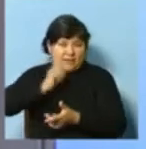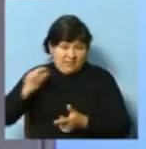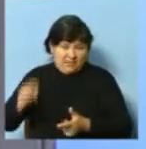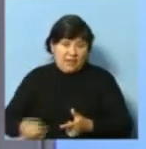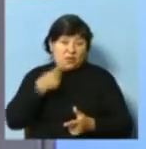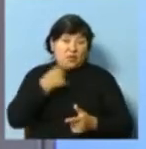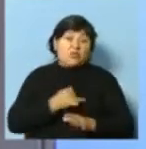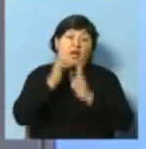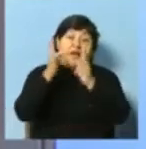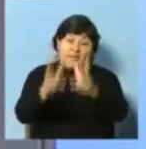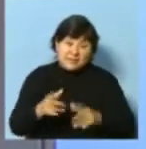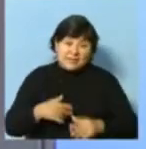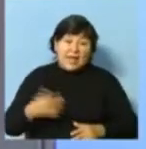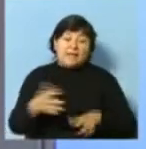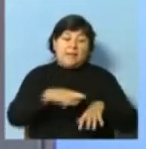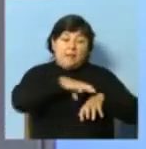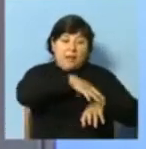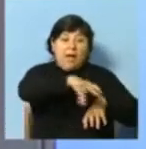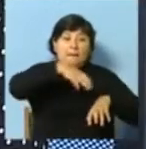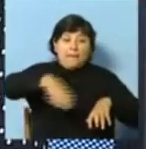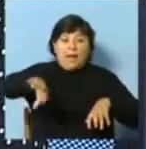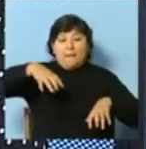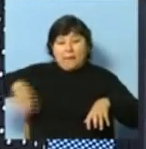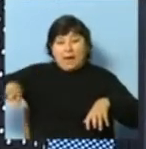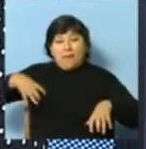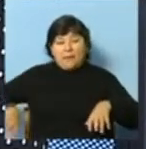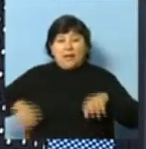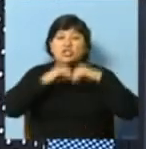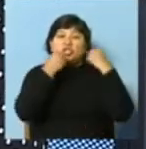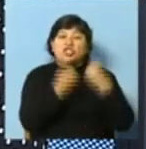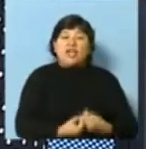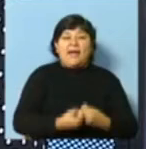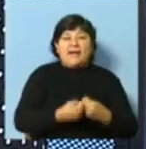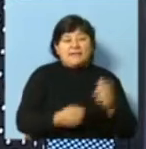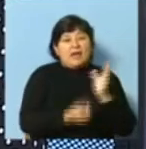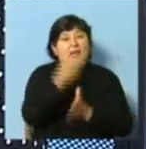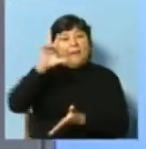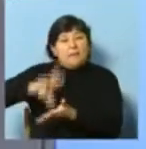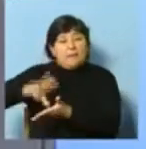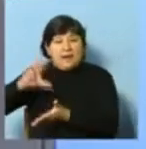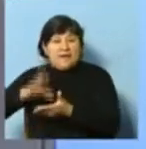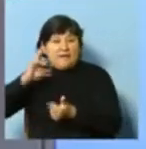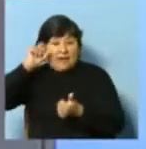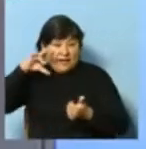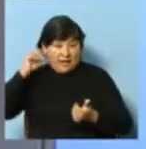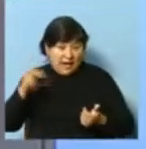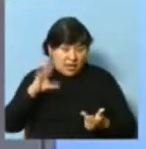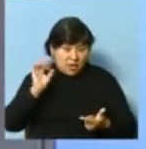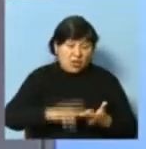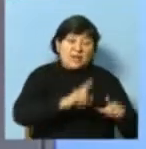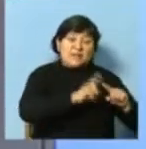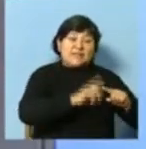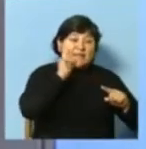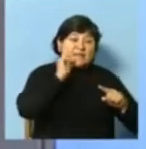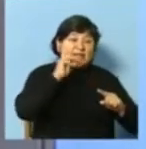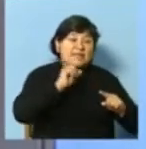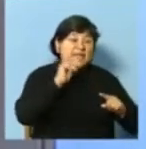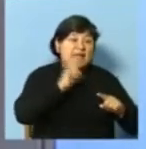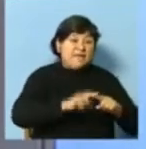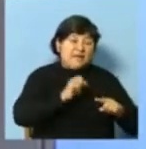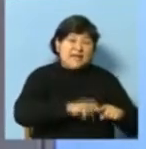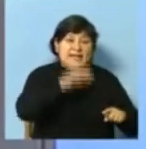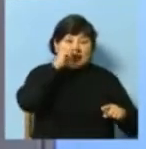años con el servicio y 34 hectáreas con el parque general belgrano 15 hectáreas contra las 7 hectáreas